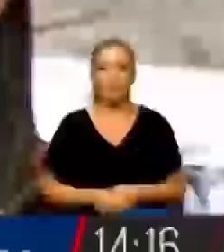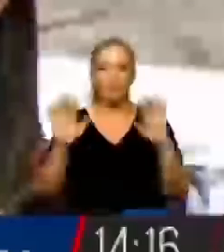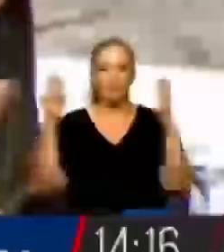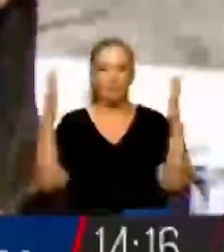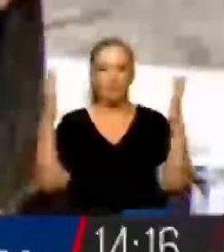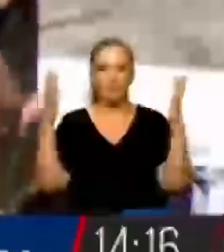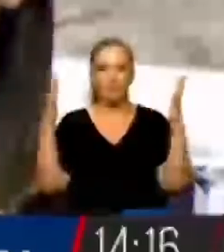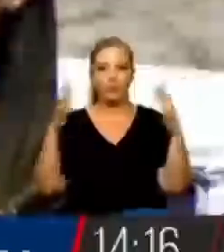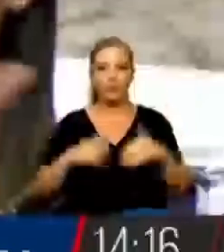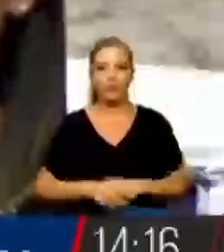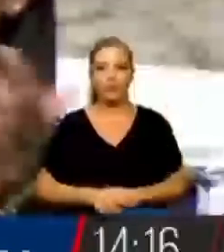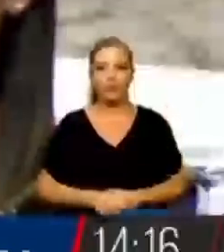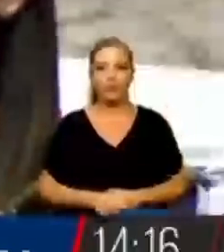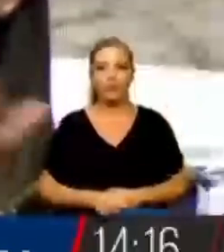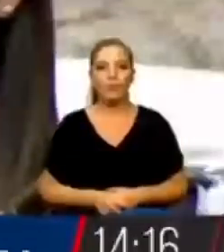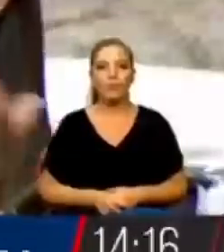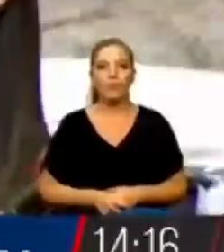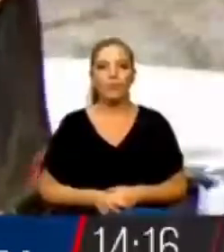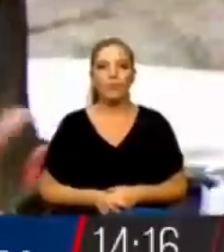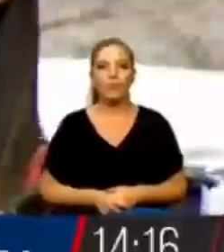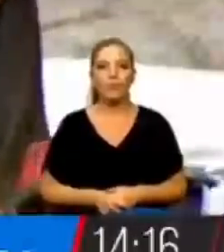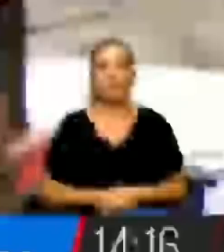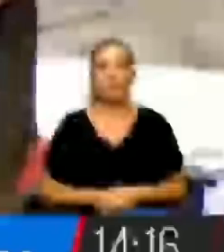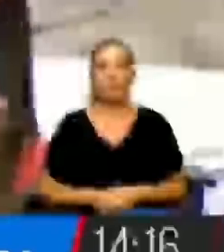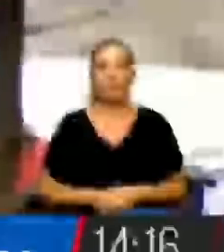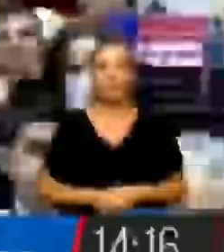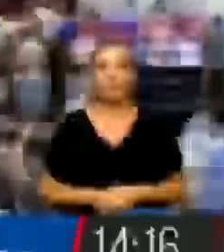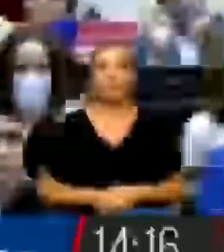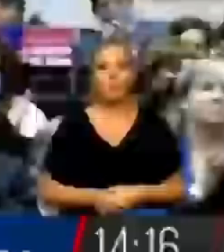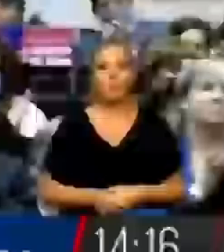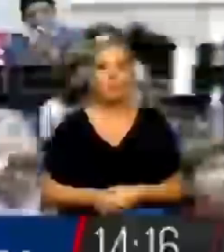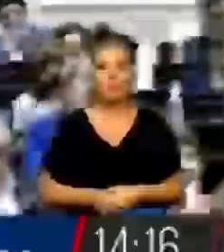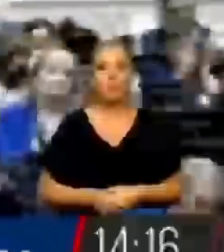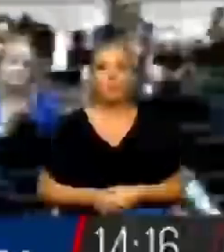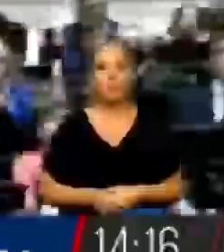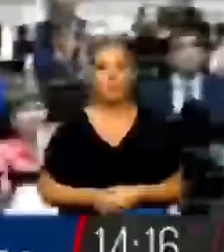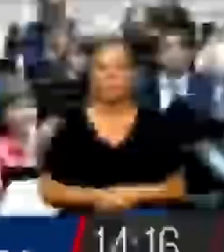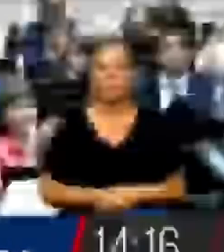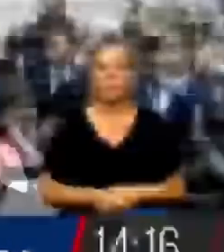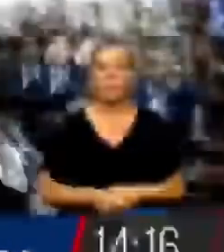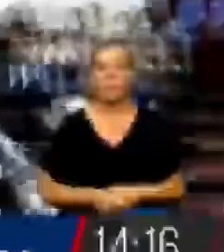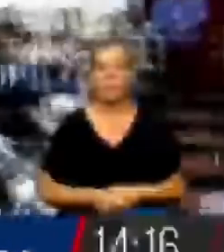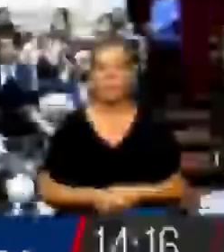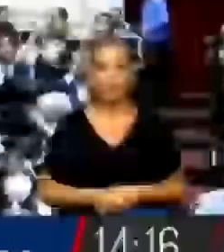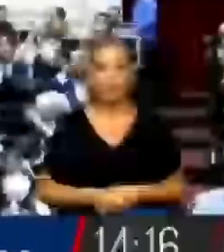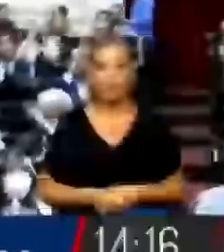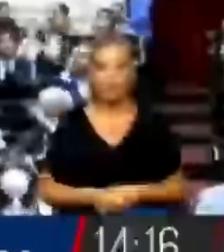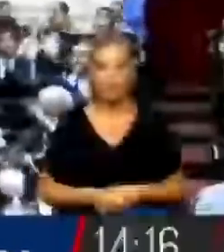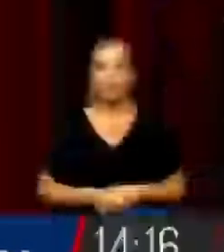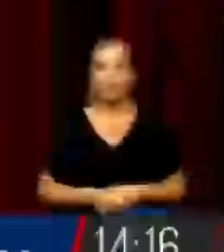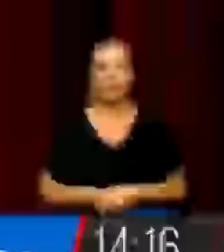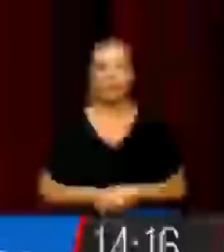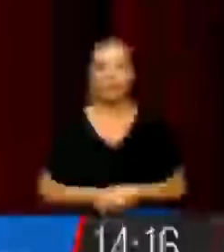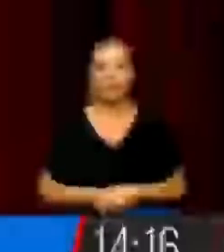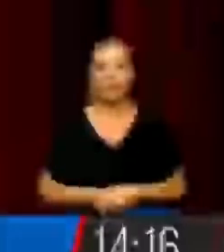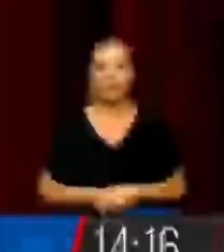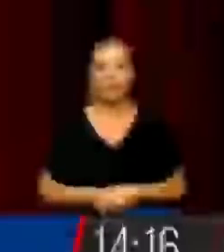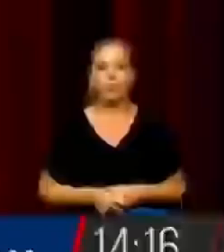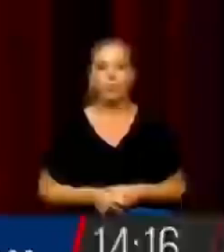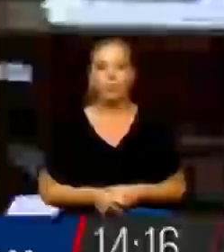Este es un momento donde los nuevos diputados finalmente van a tener la gran responsabilidad del acuerdo con el